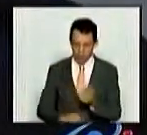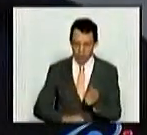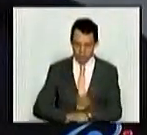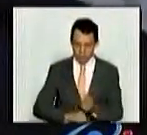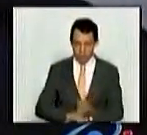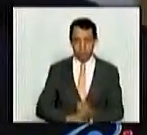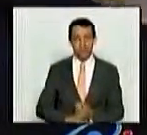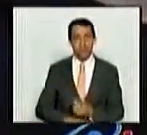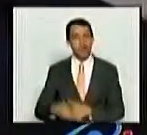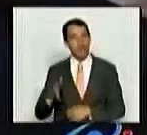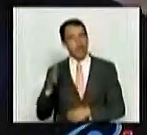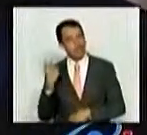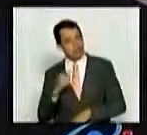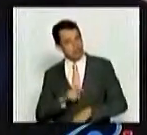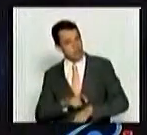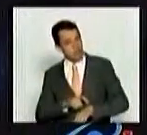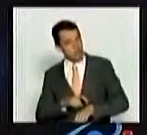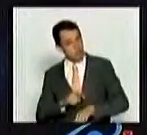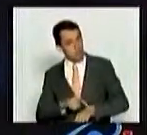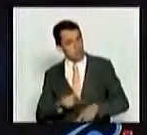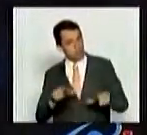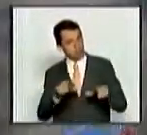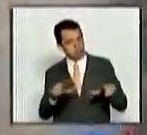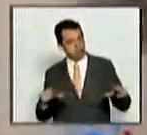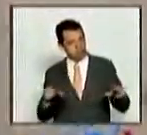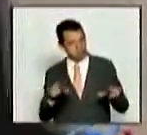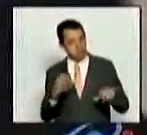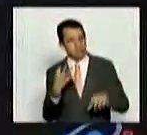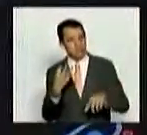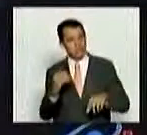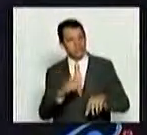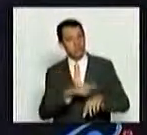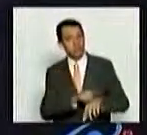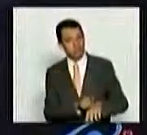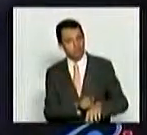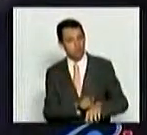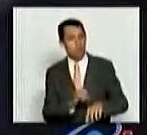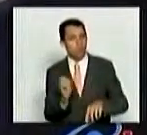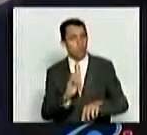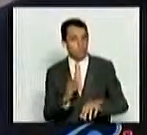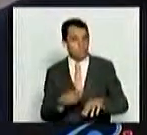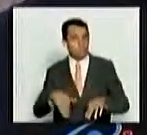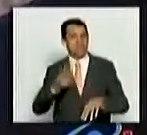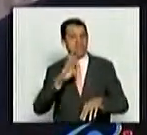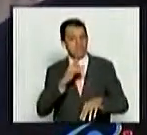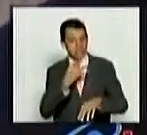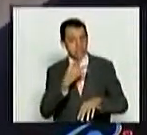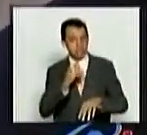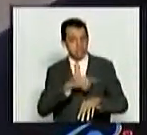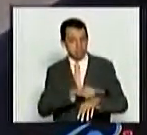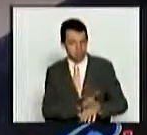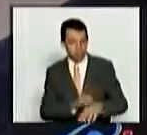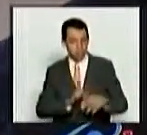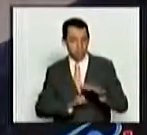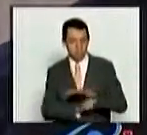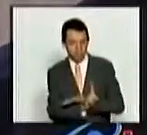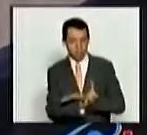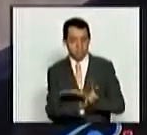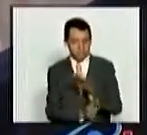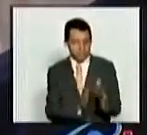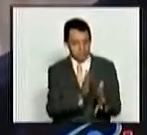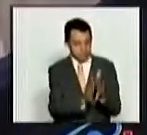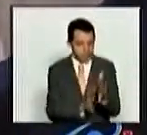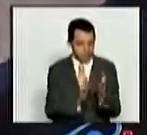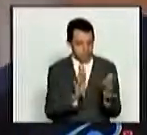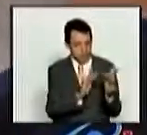En un tiempo aproximado de consulta de media hora o hasta más, se puede iniciar un procedimiento